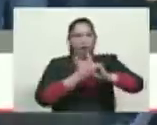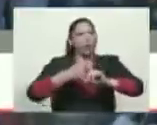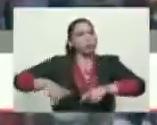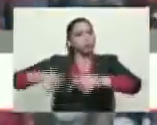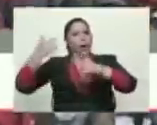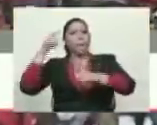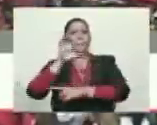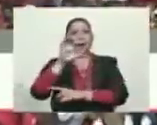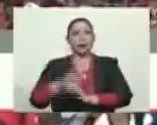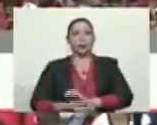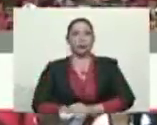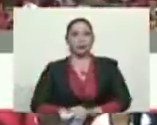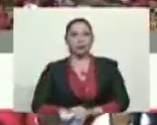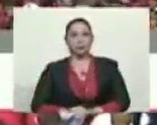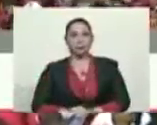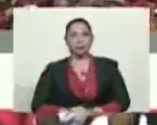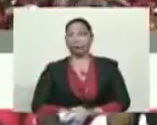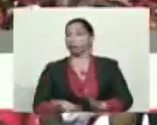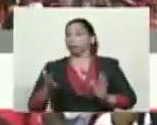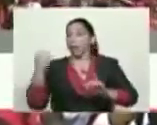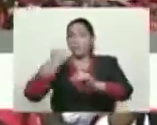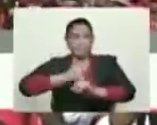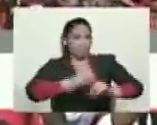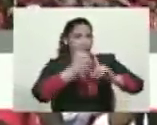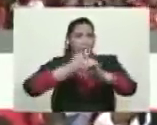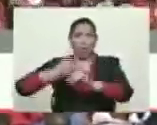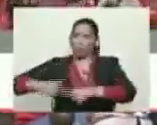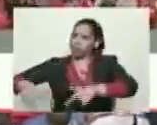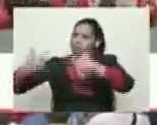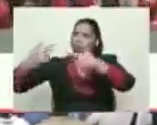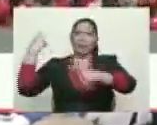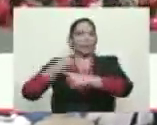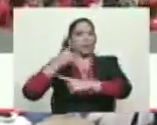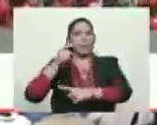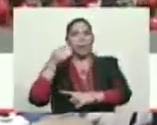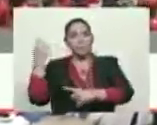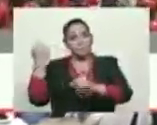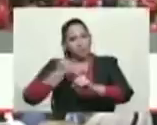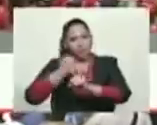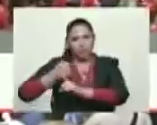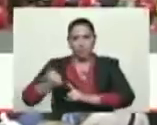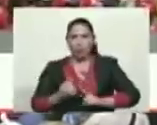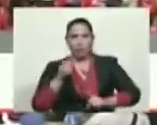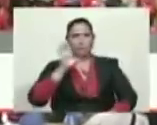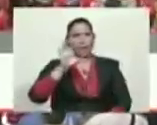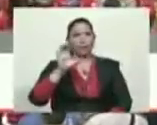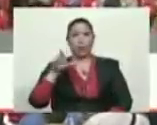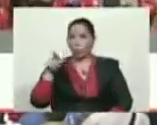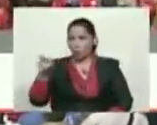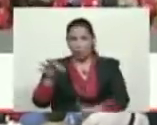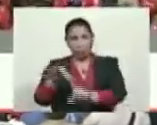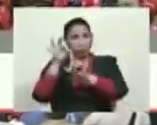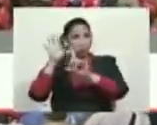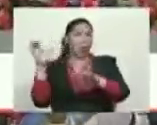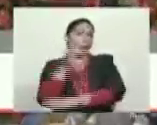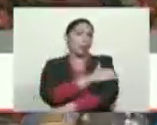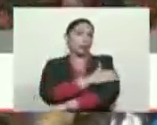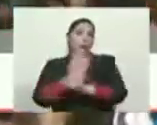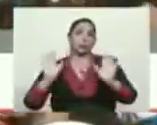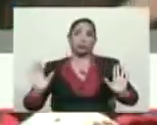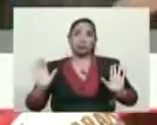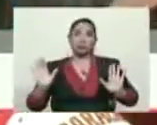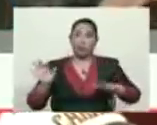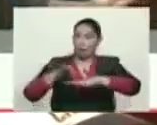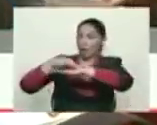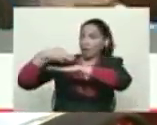patria. Si la cosa es peleando, vamos a pelear por la patria. Ustedes escogen, escuálido. Lo